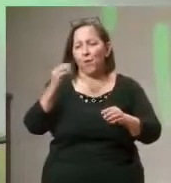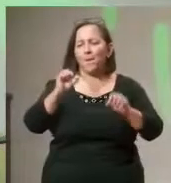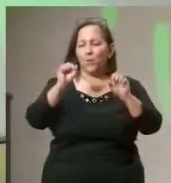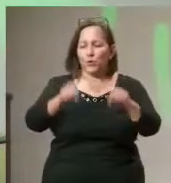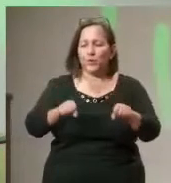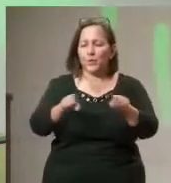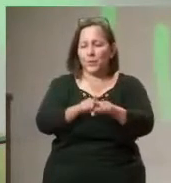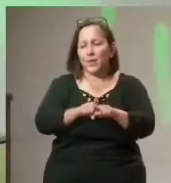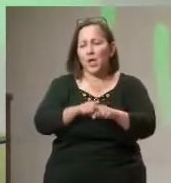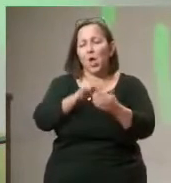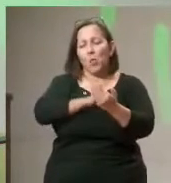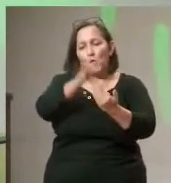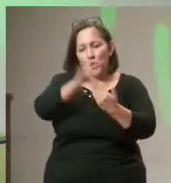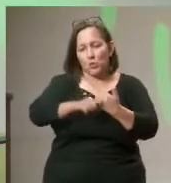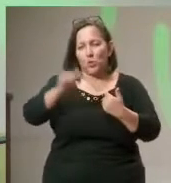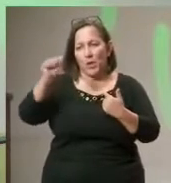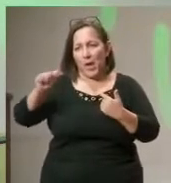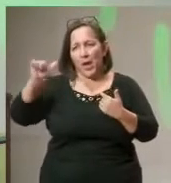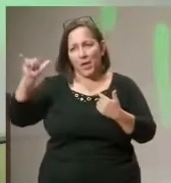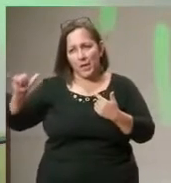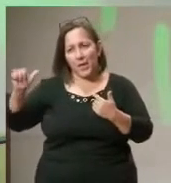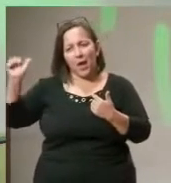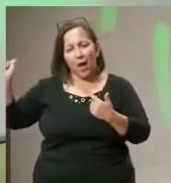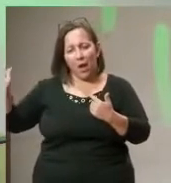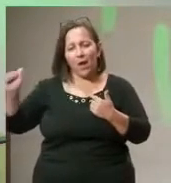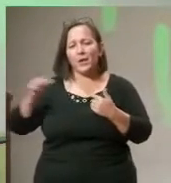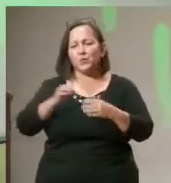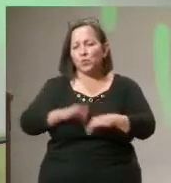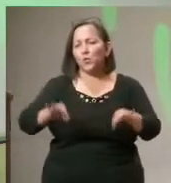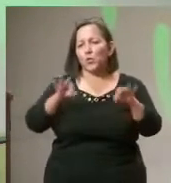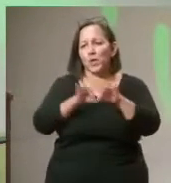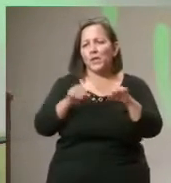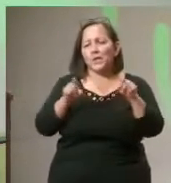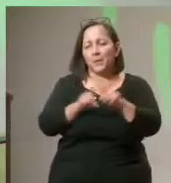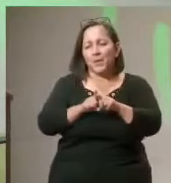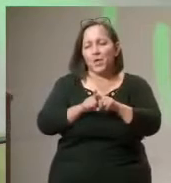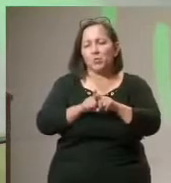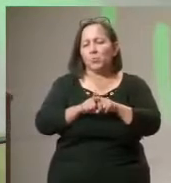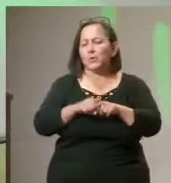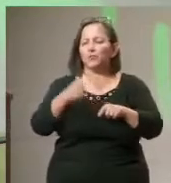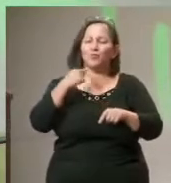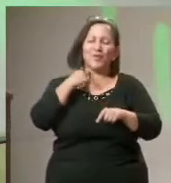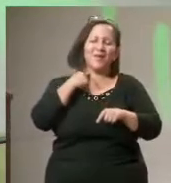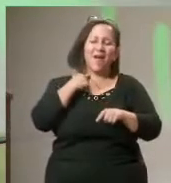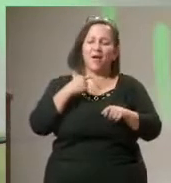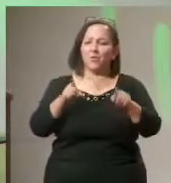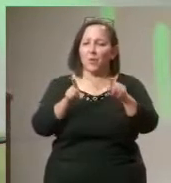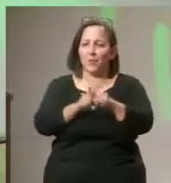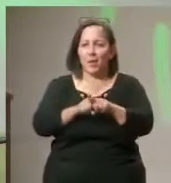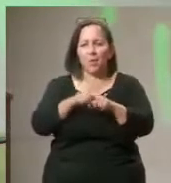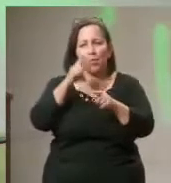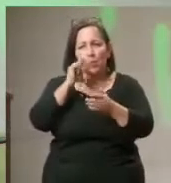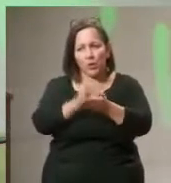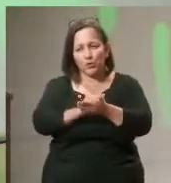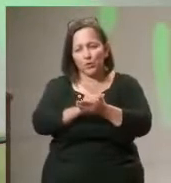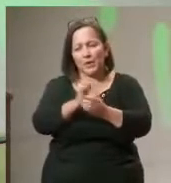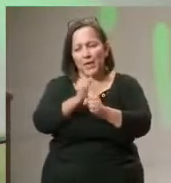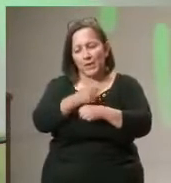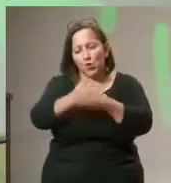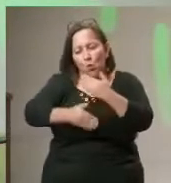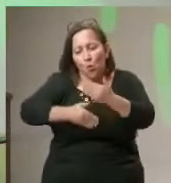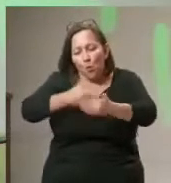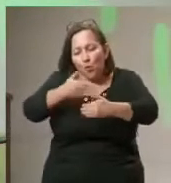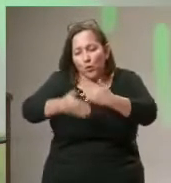la AIA es un proyecto sumamente importante, es costosísimo, por eso lo están haciendo en etapas,